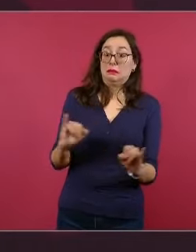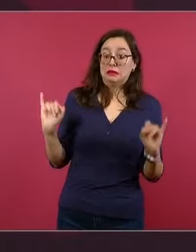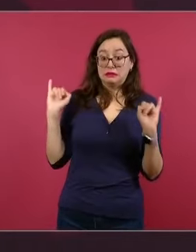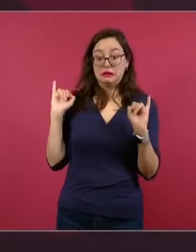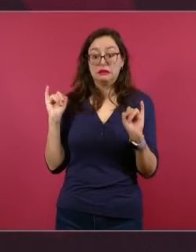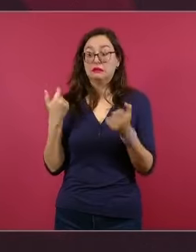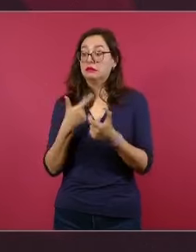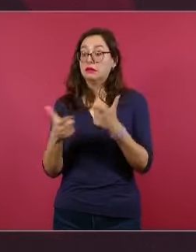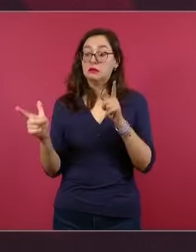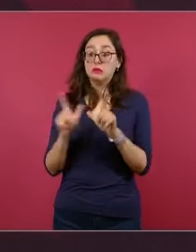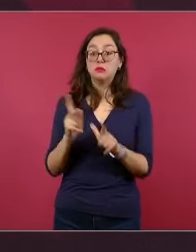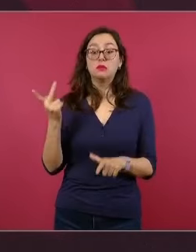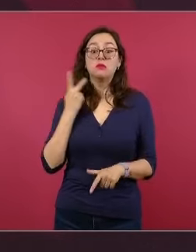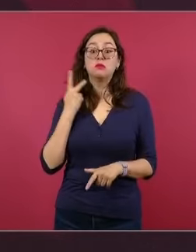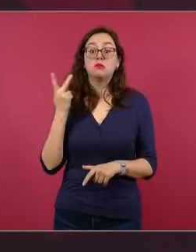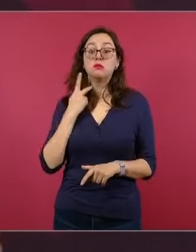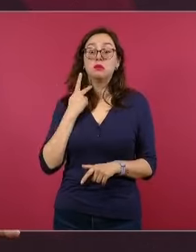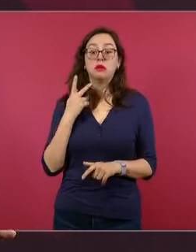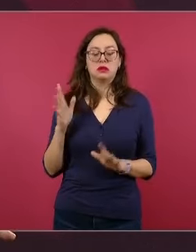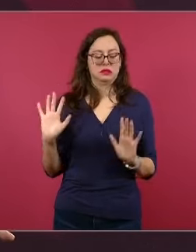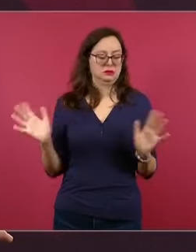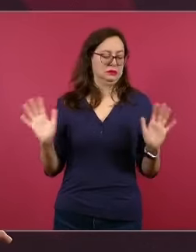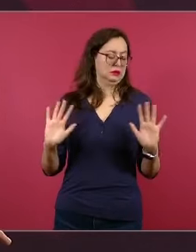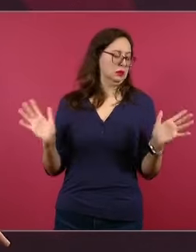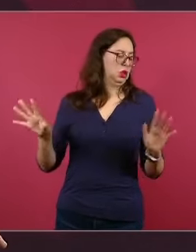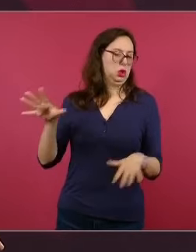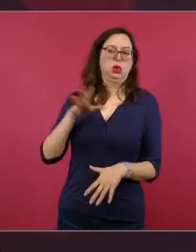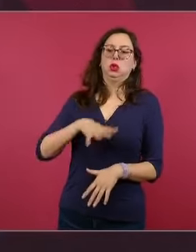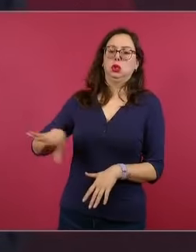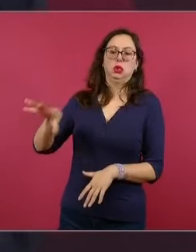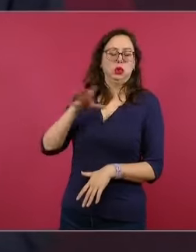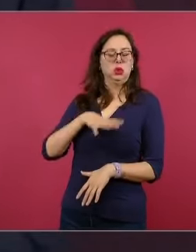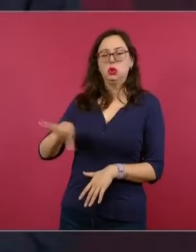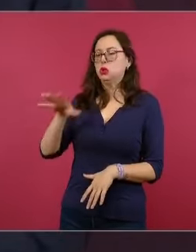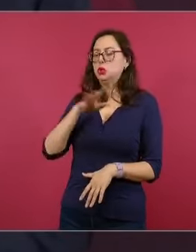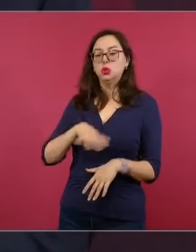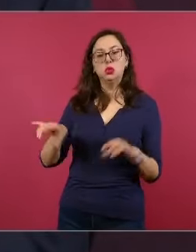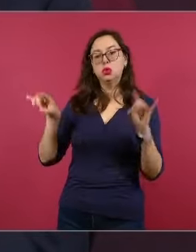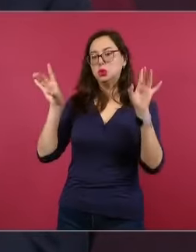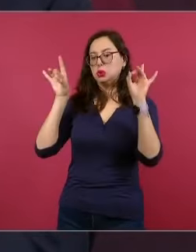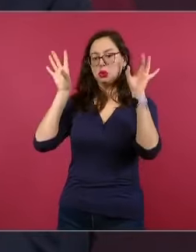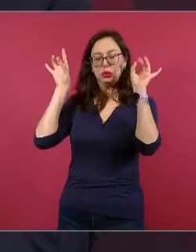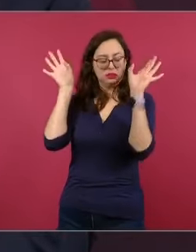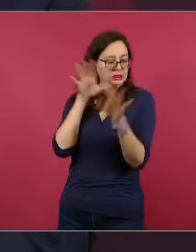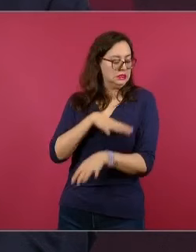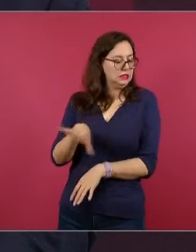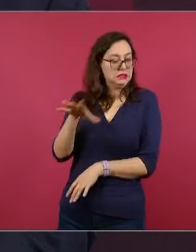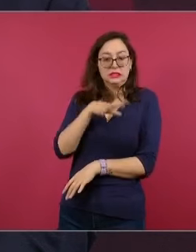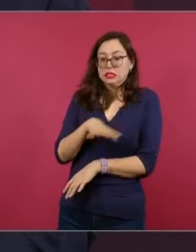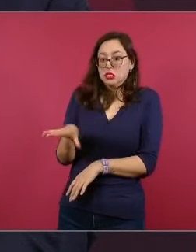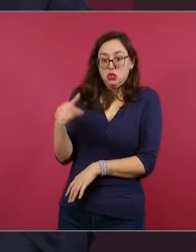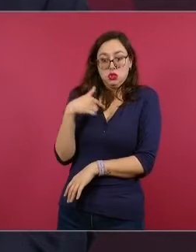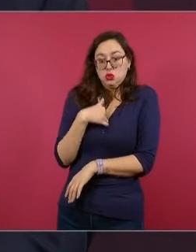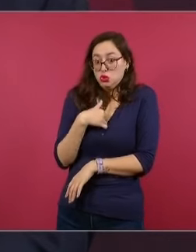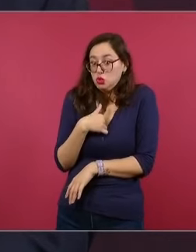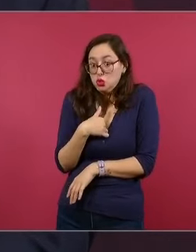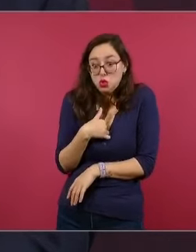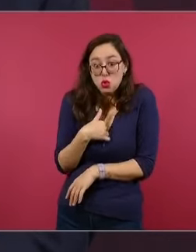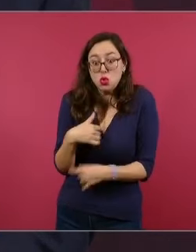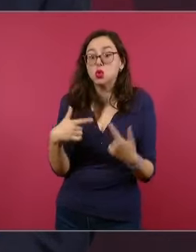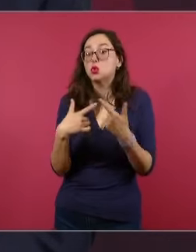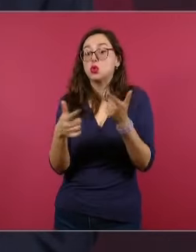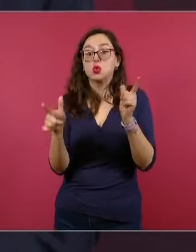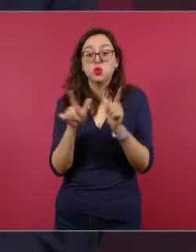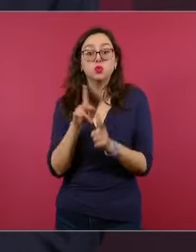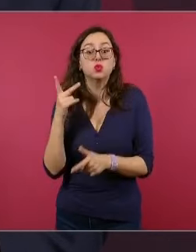partidos fuchi los partidos Ay yo no yo no tengo